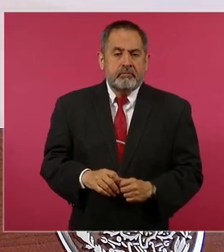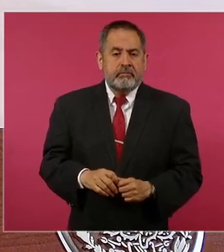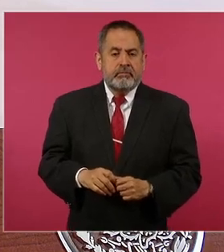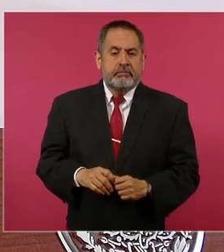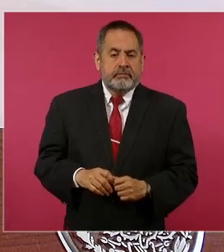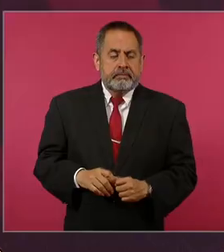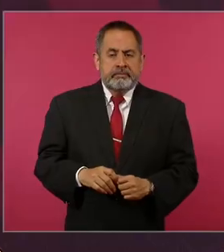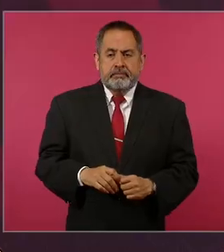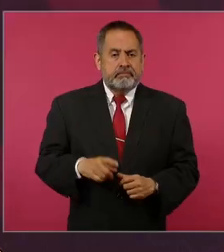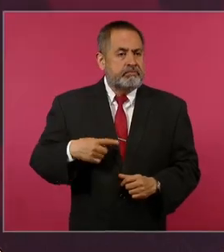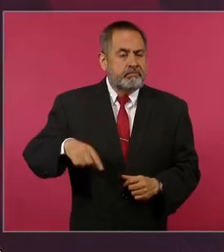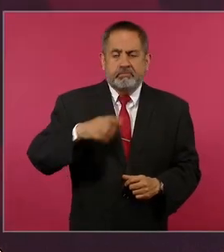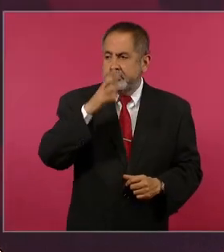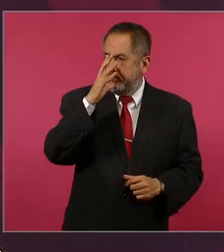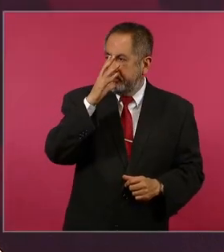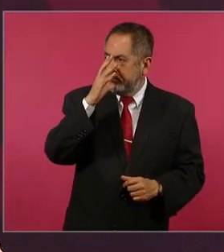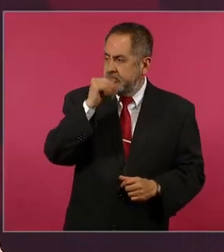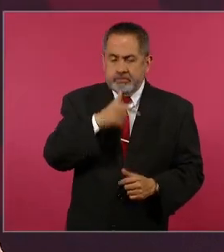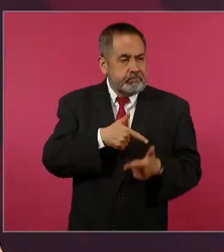es posible